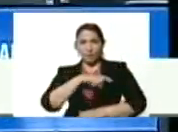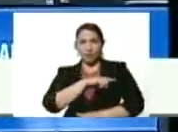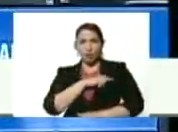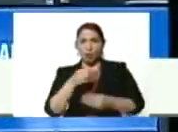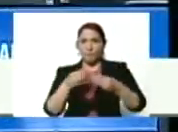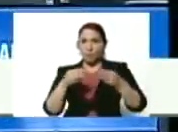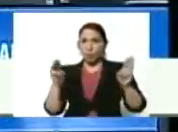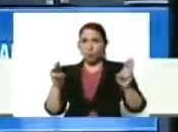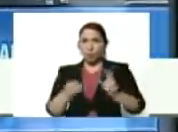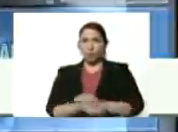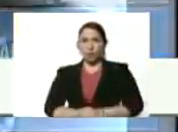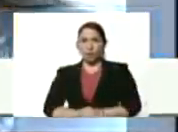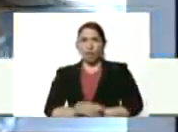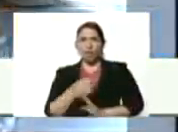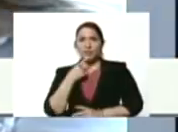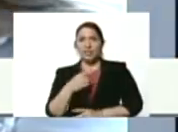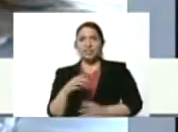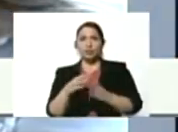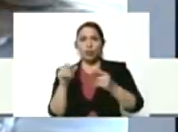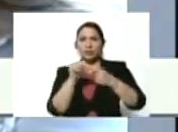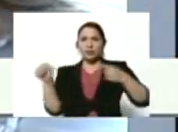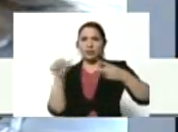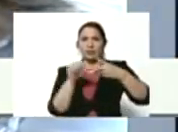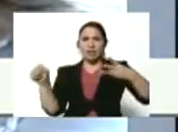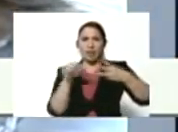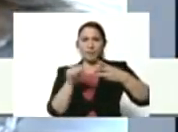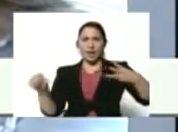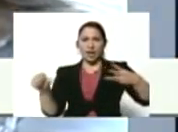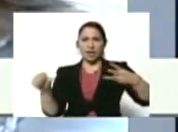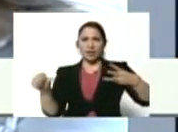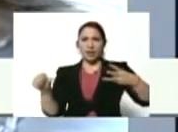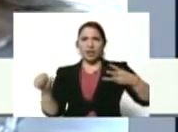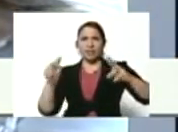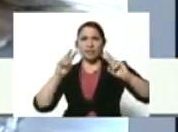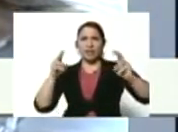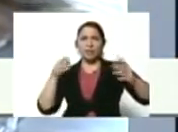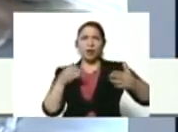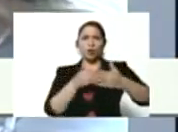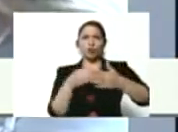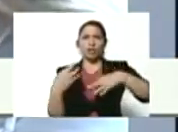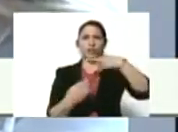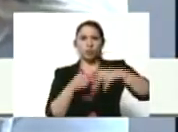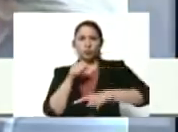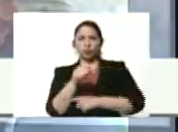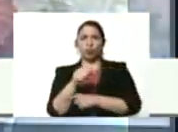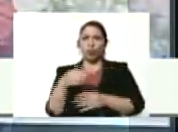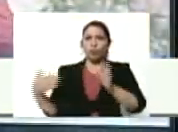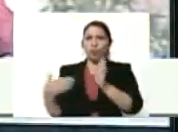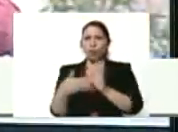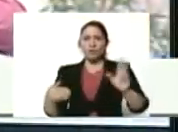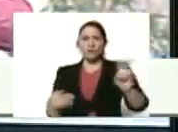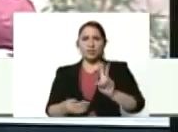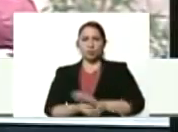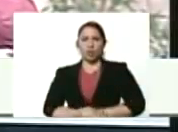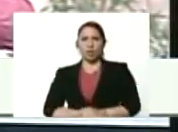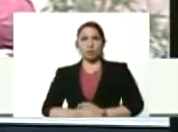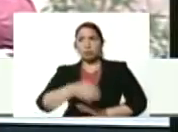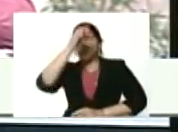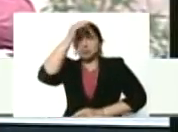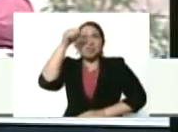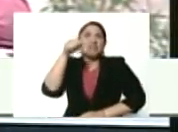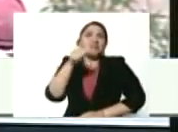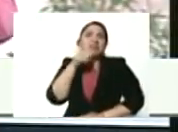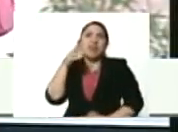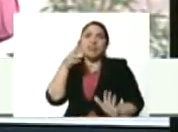de España, que toda la semana saca temas en contra de la revolución, en contra de Venezuela. Yo no sé quién dentro